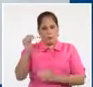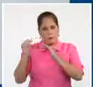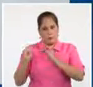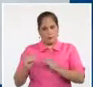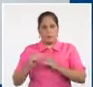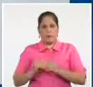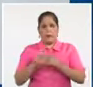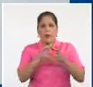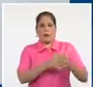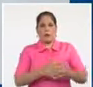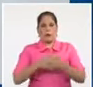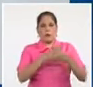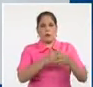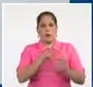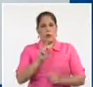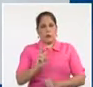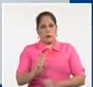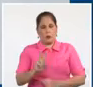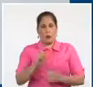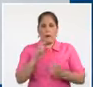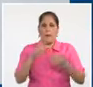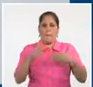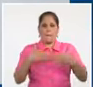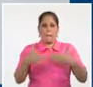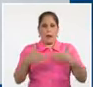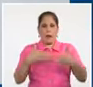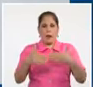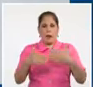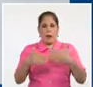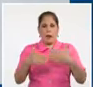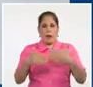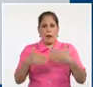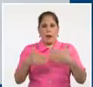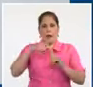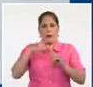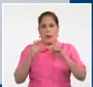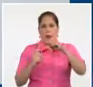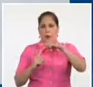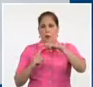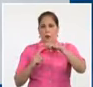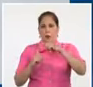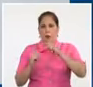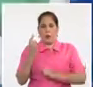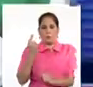Estados Unidos 2, Panamá y Trinidad Tobago,